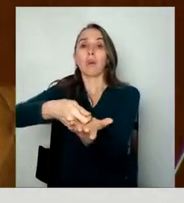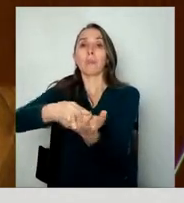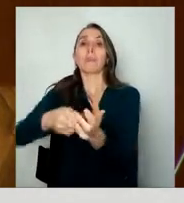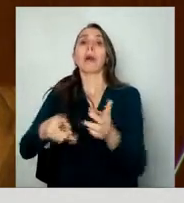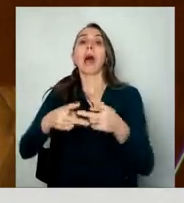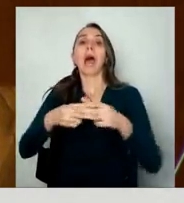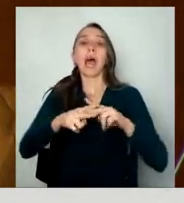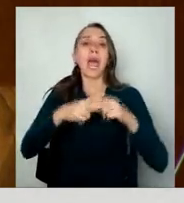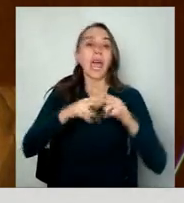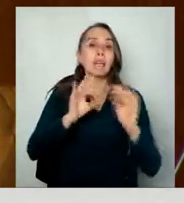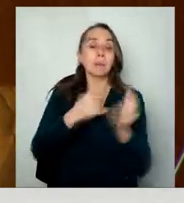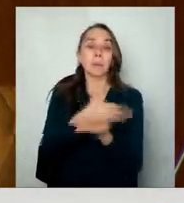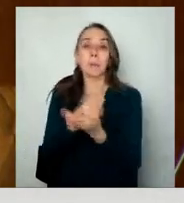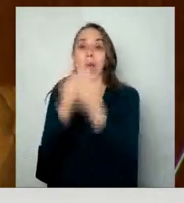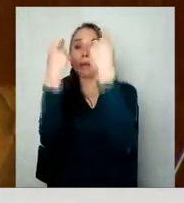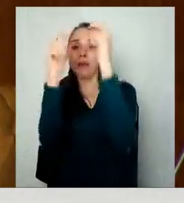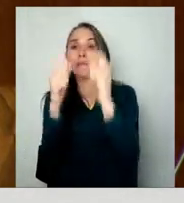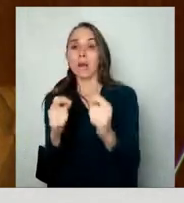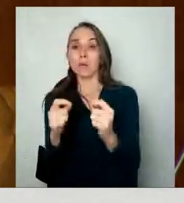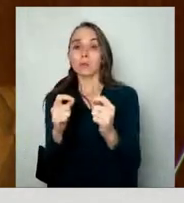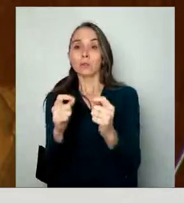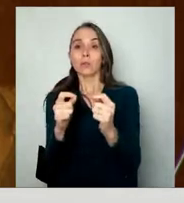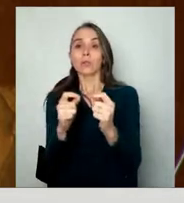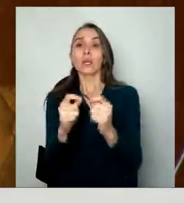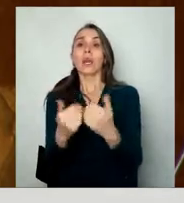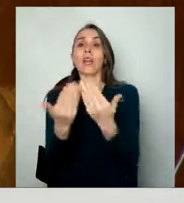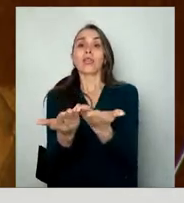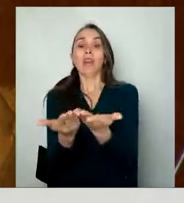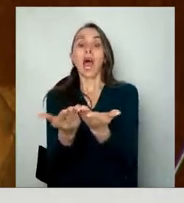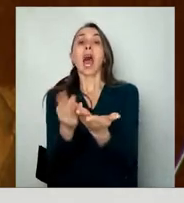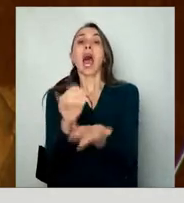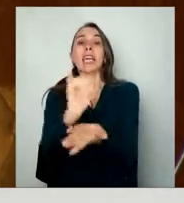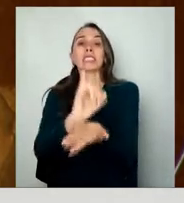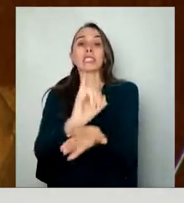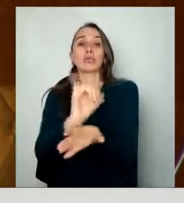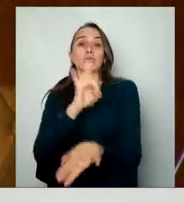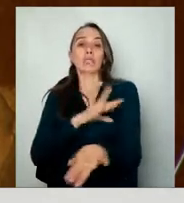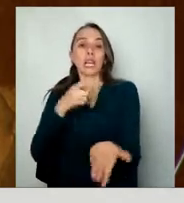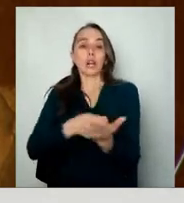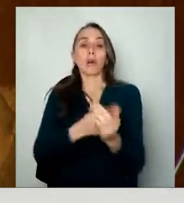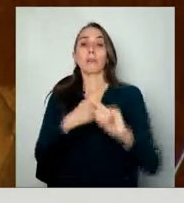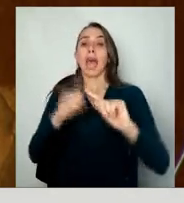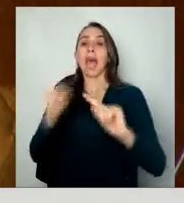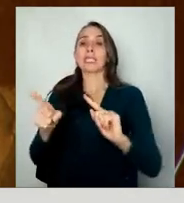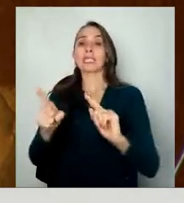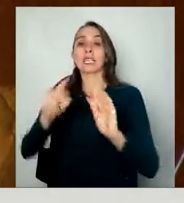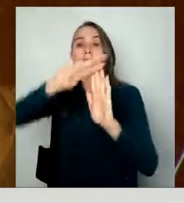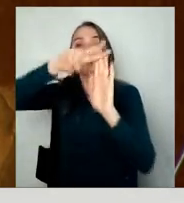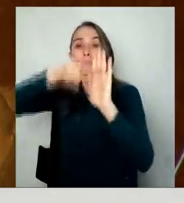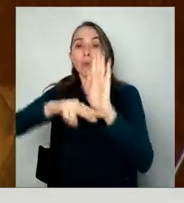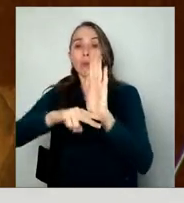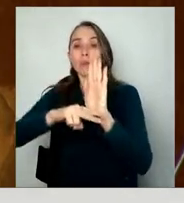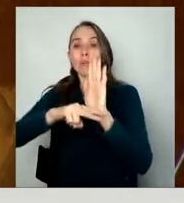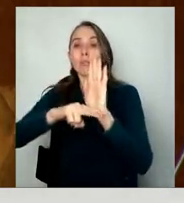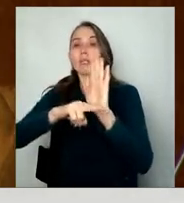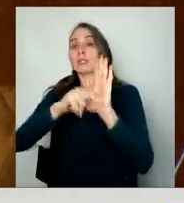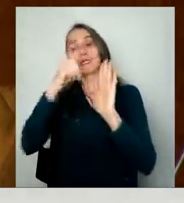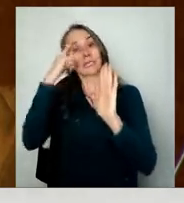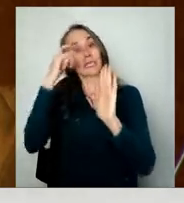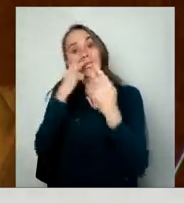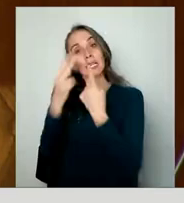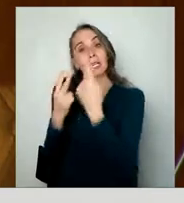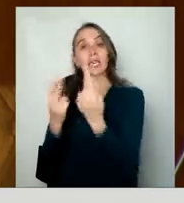y evaluación entregando a Chile compras la Facultad de exigir su modificación si lo estima necesario